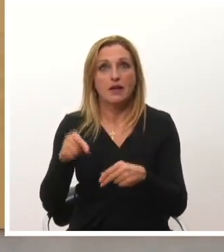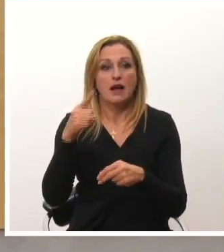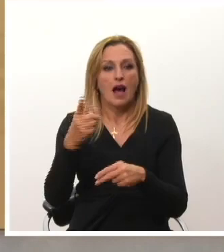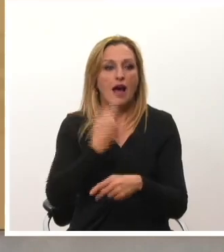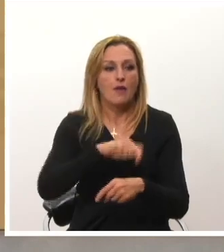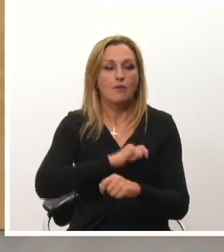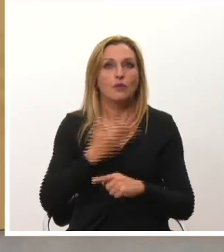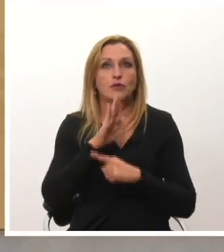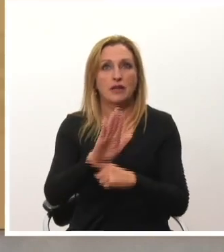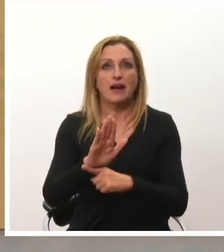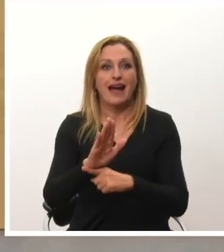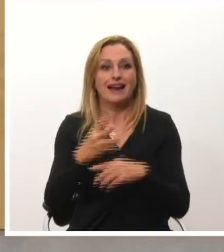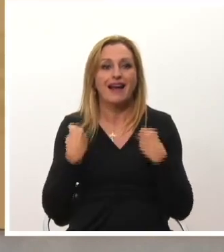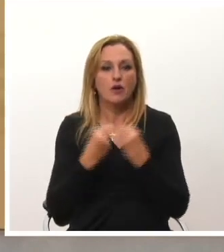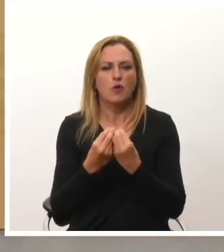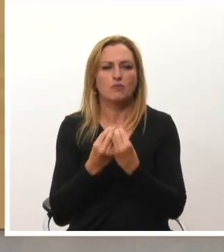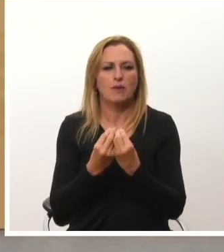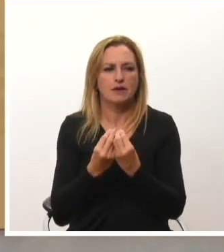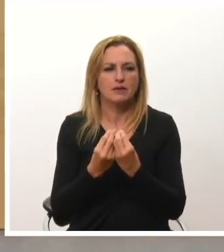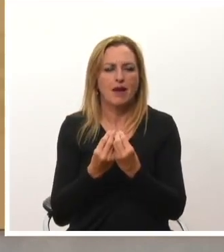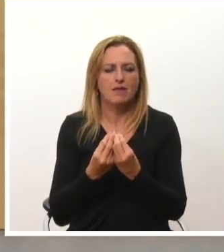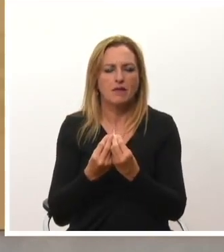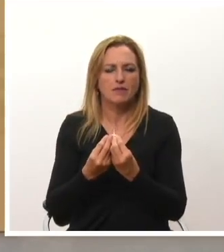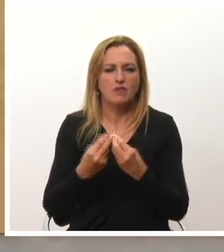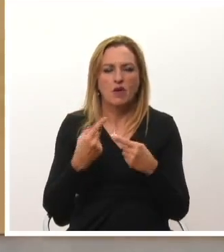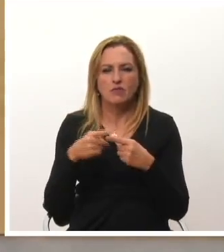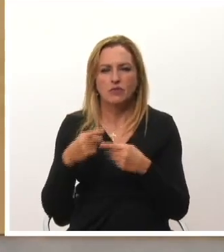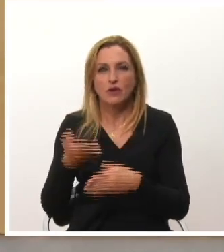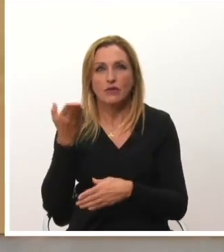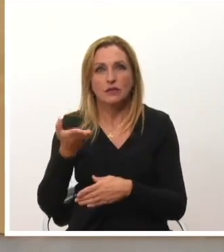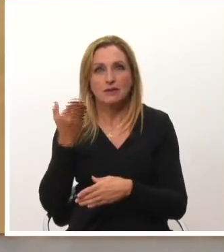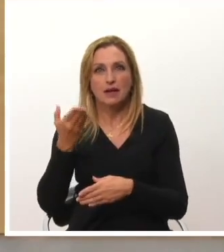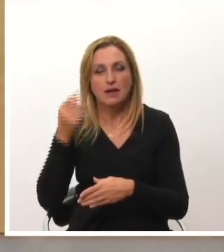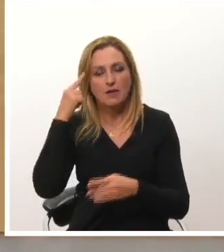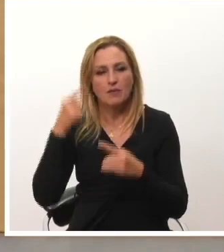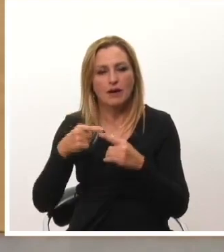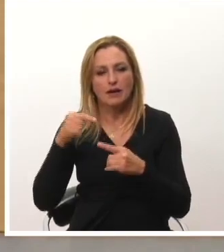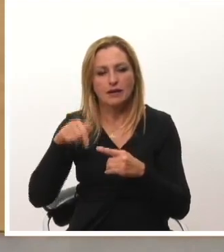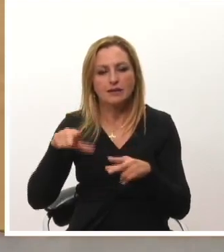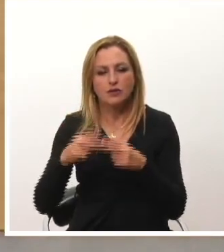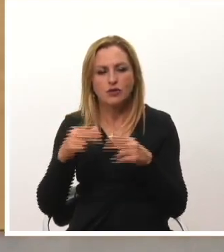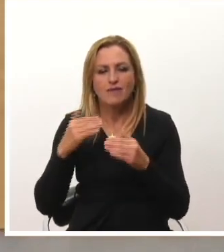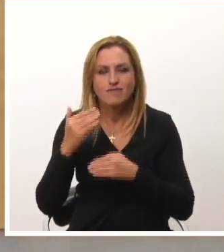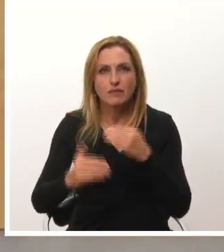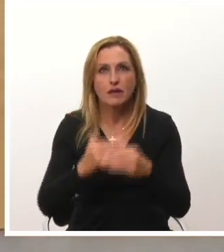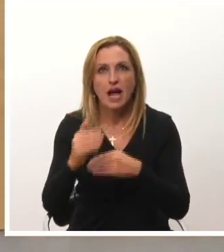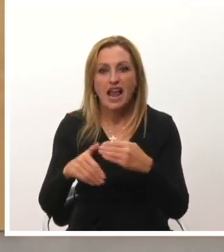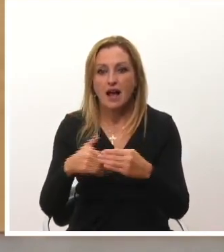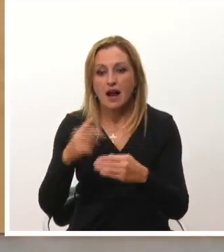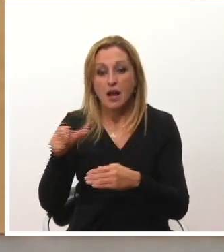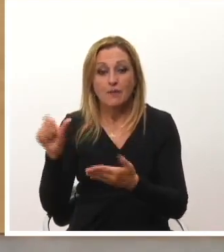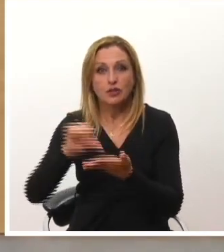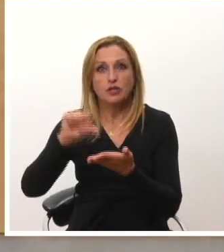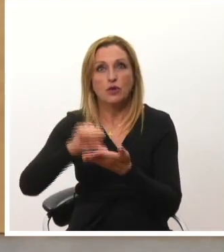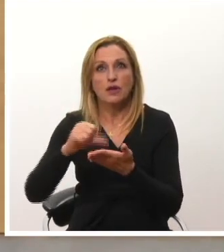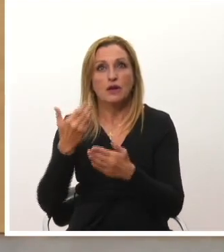y la convivencia ejes fundamentales para avanzar en esta sociedad si algo suelen reclamar a los ciudadanos es un gobierno